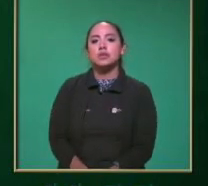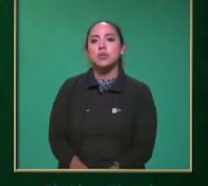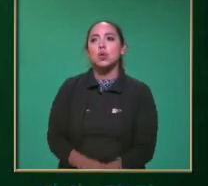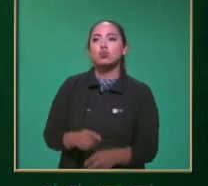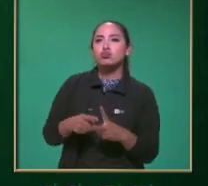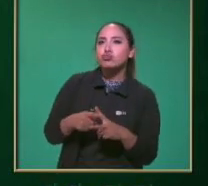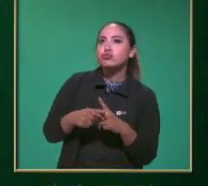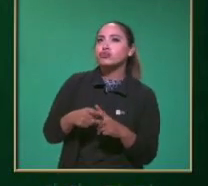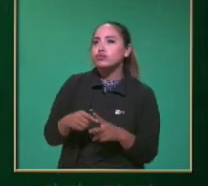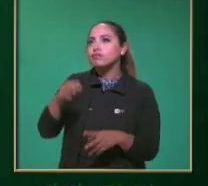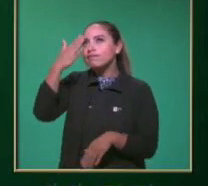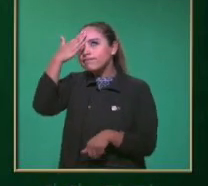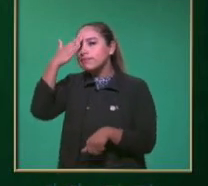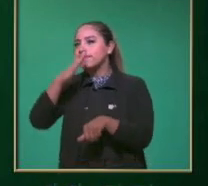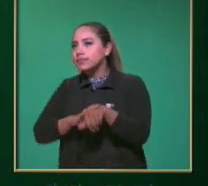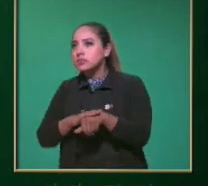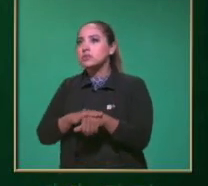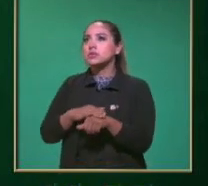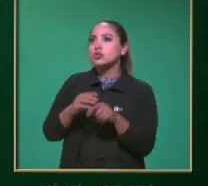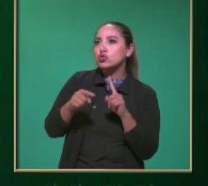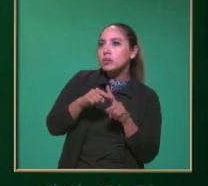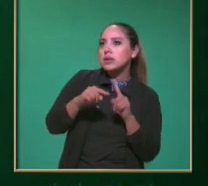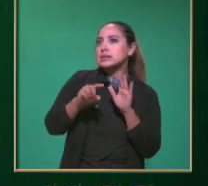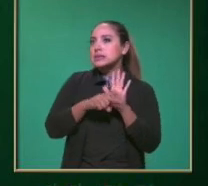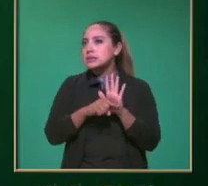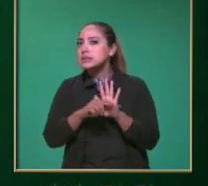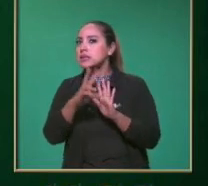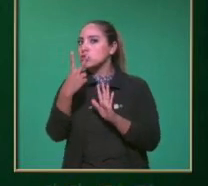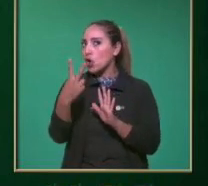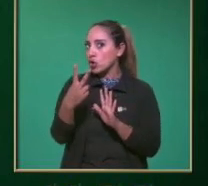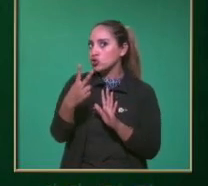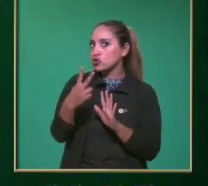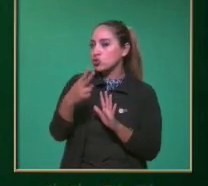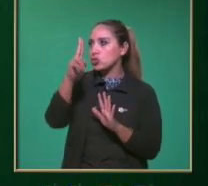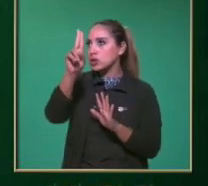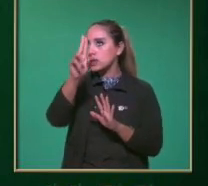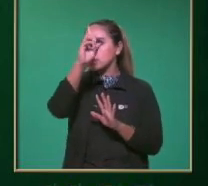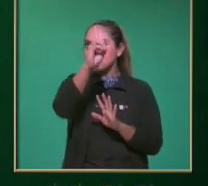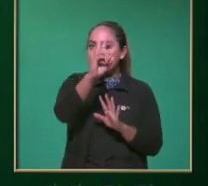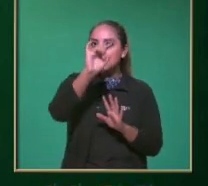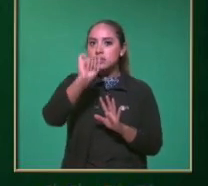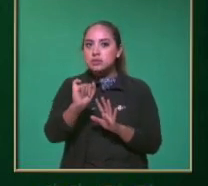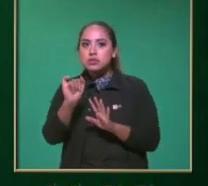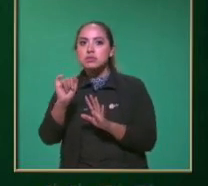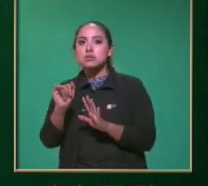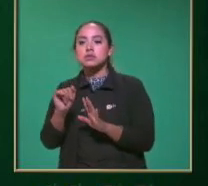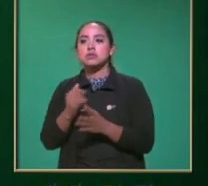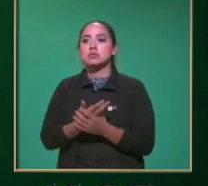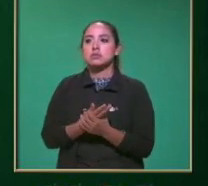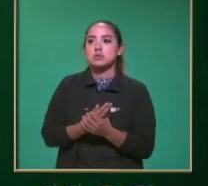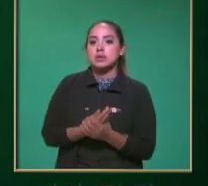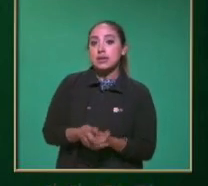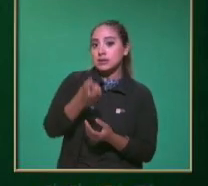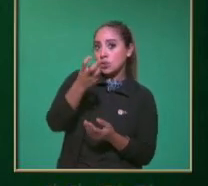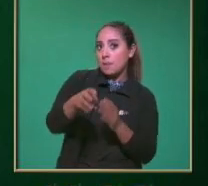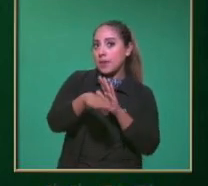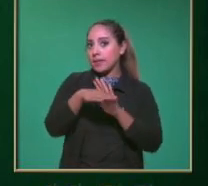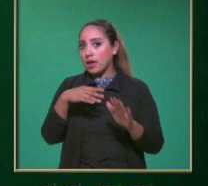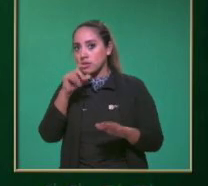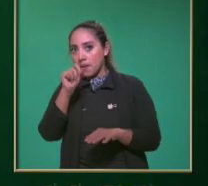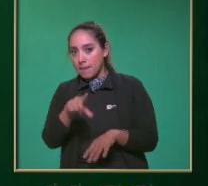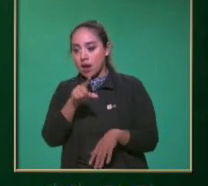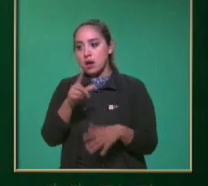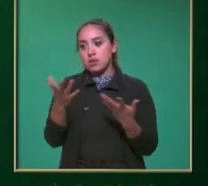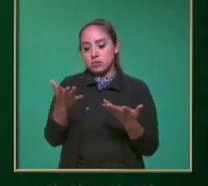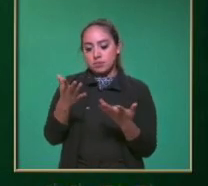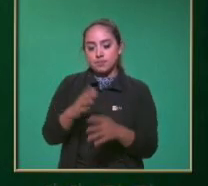mentalmente sumas y restas de dos cifras. Dobles de números de dos cifras y mitades de números para menores